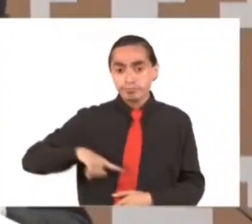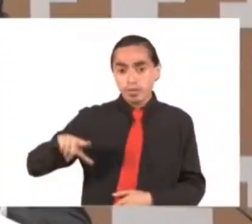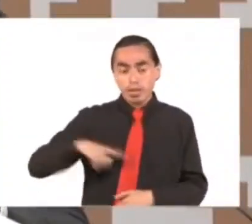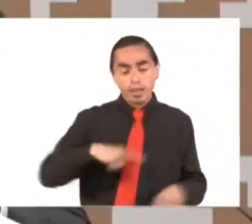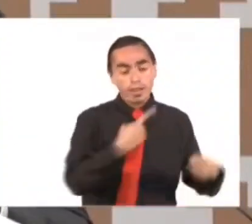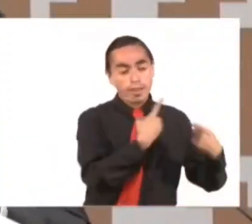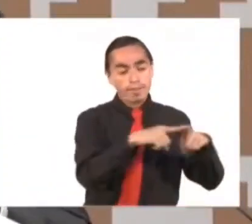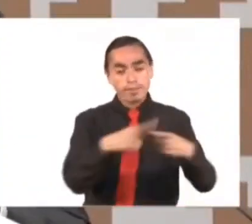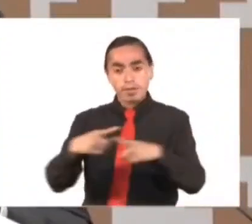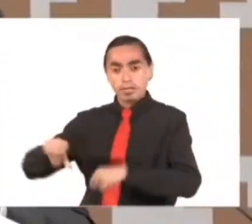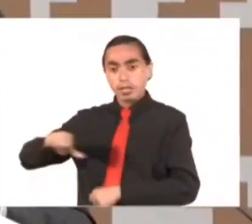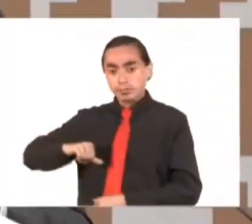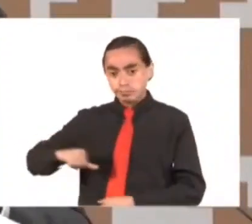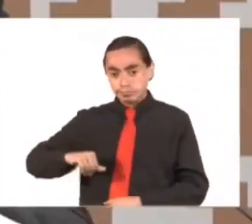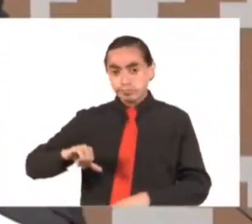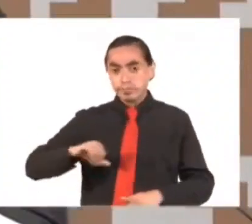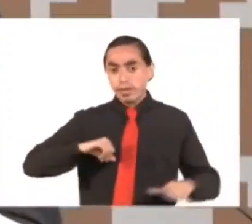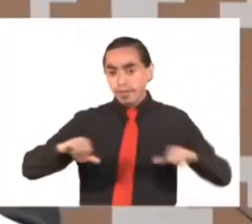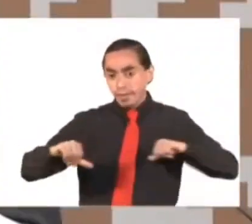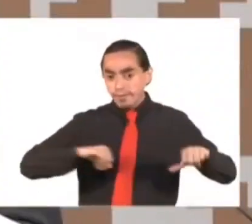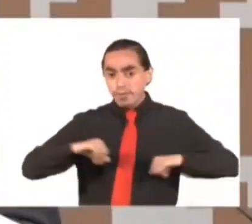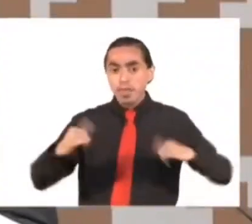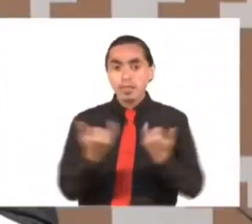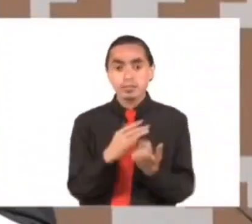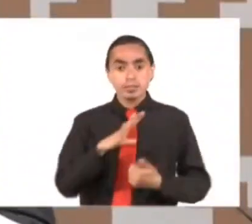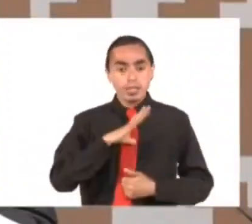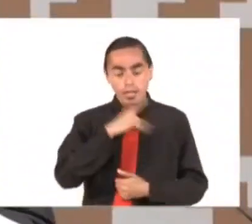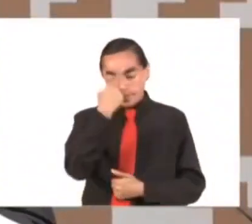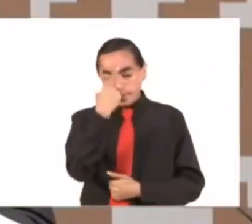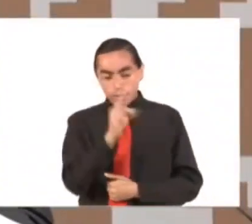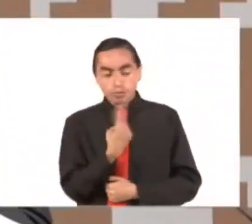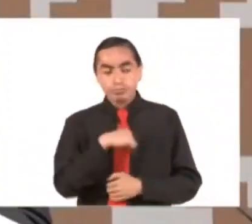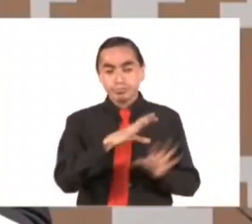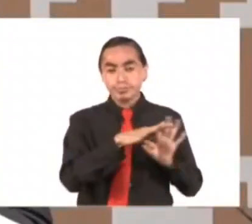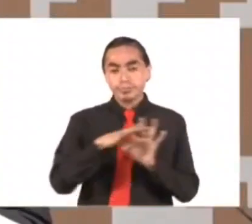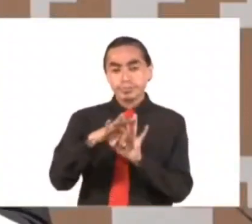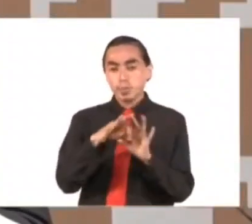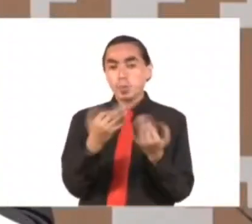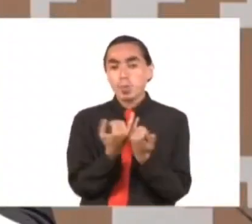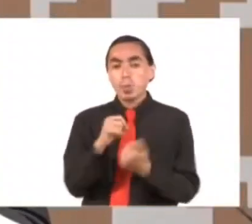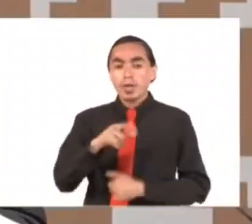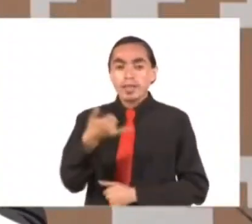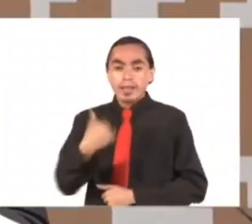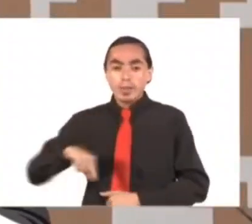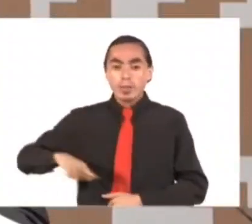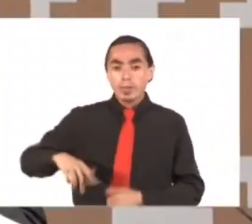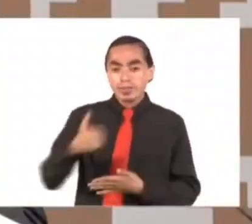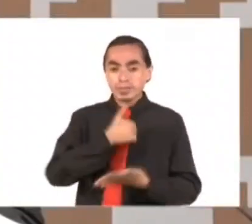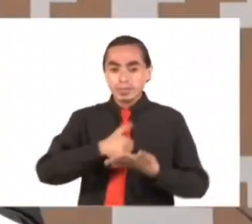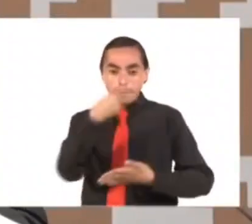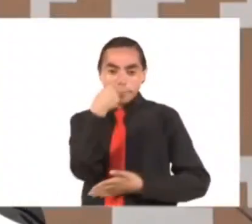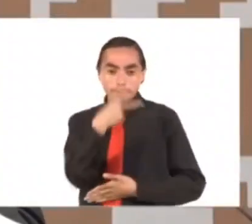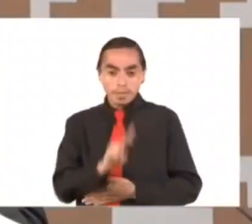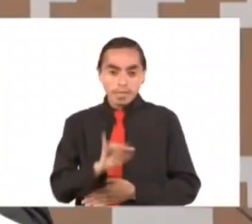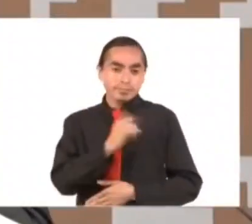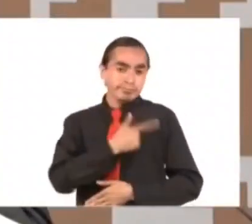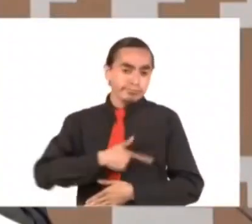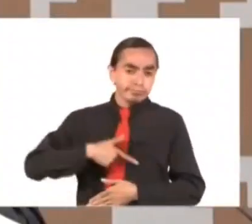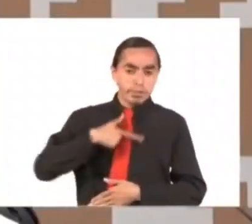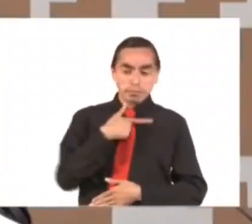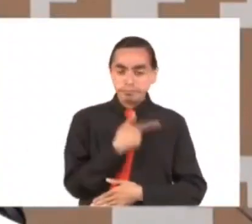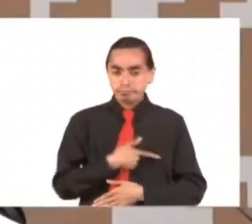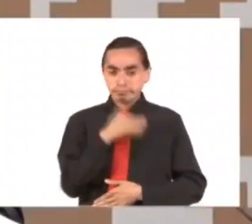las actividades que se tengan, y con el gobierno de la Ciudad de México. Afortunadamente y de manera pues muy gustosa